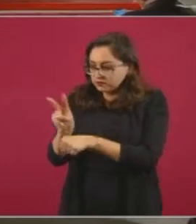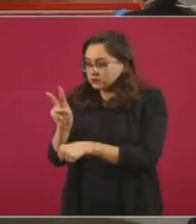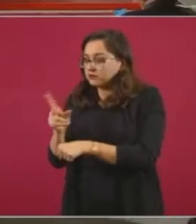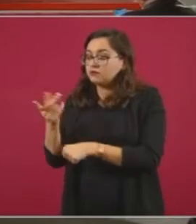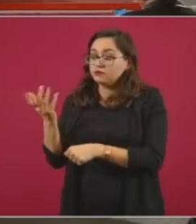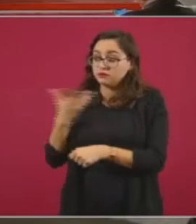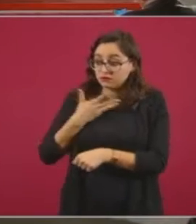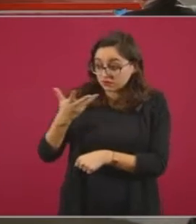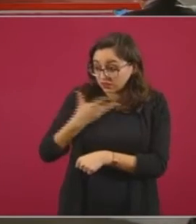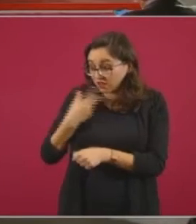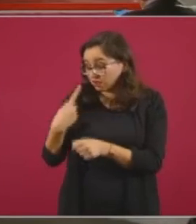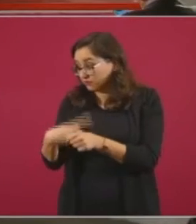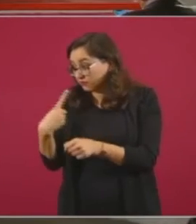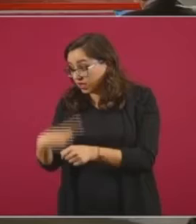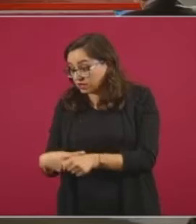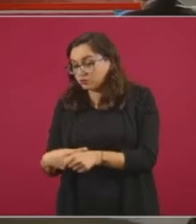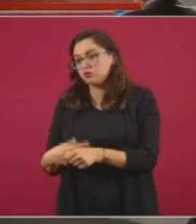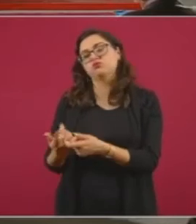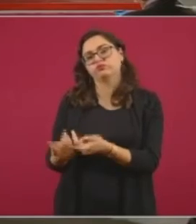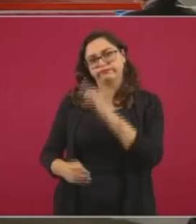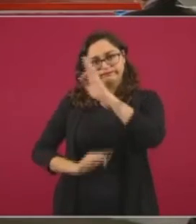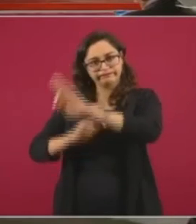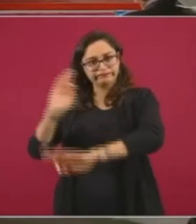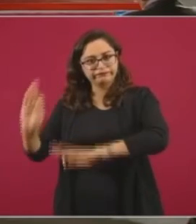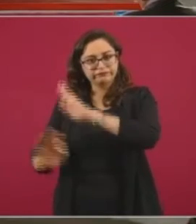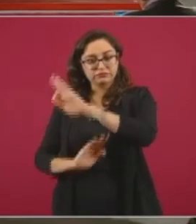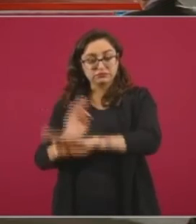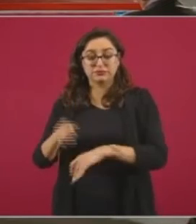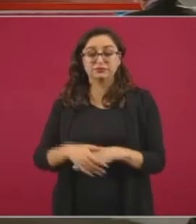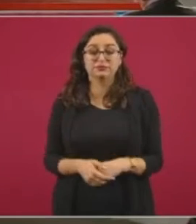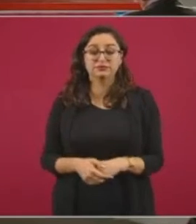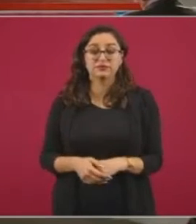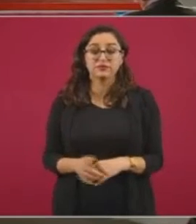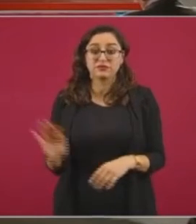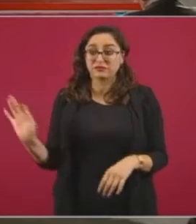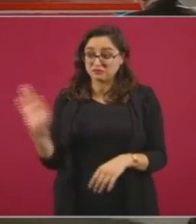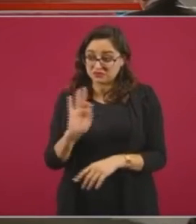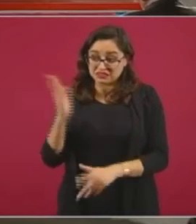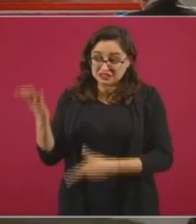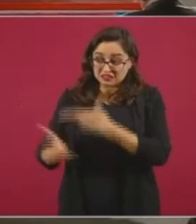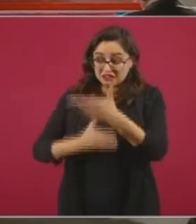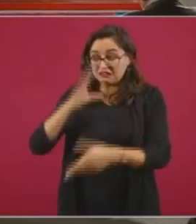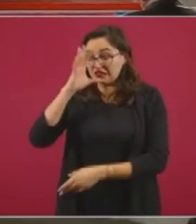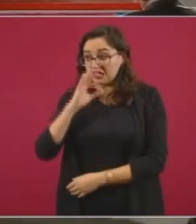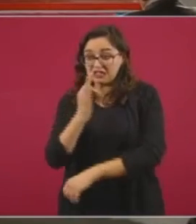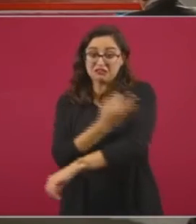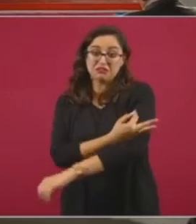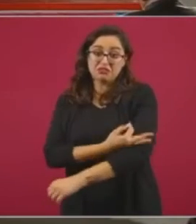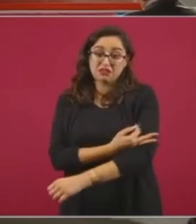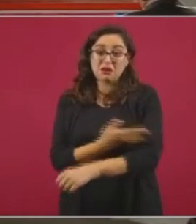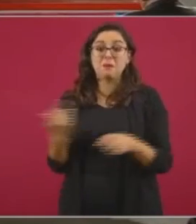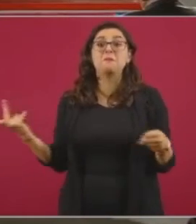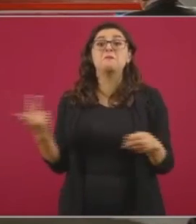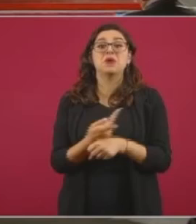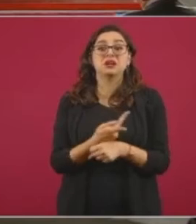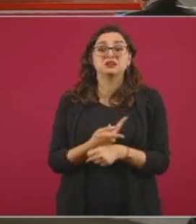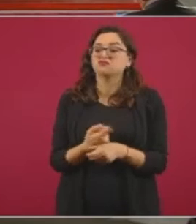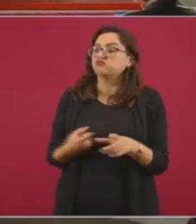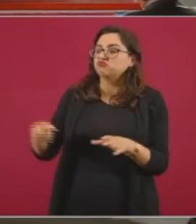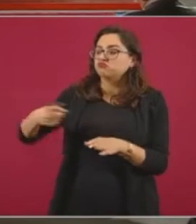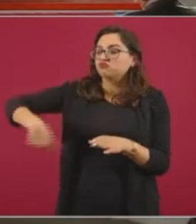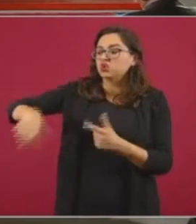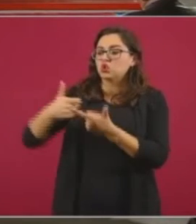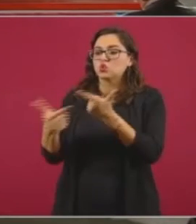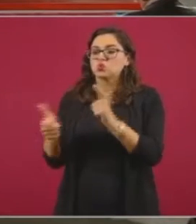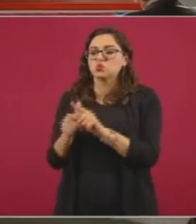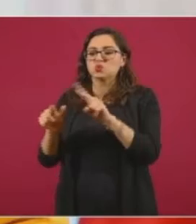tratamiento de esta enfermedad. Cualquier retraso en la prestación de estos servicios expondrá a muchas poblaciones en situación de